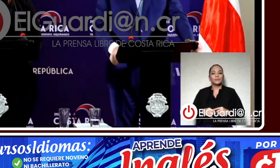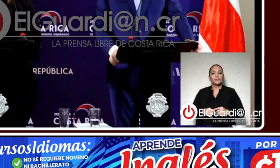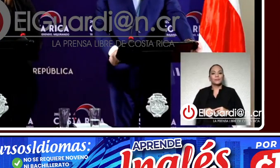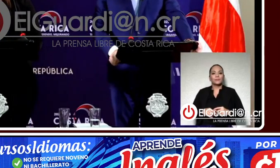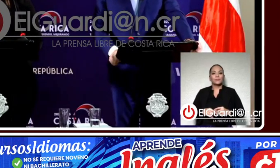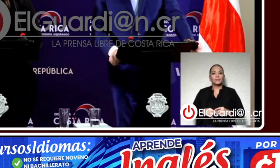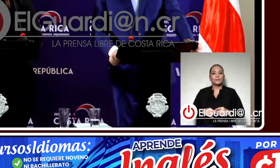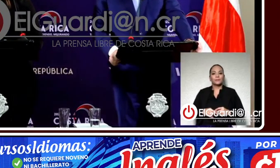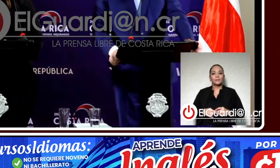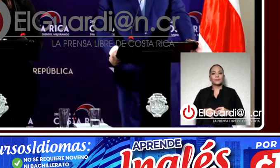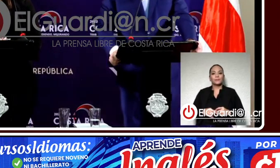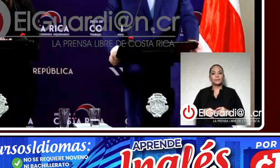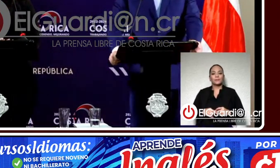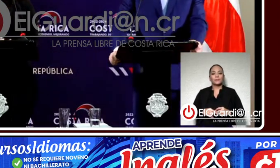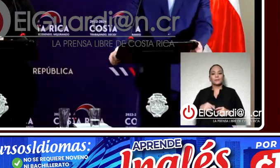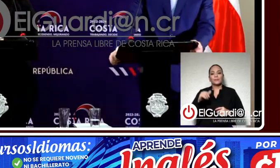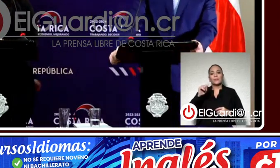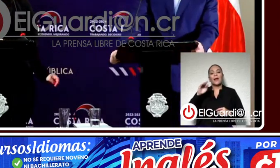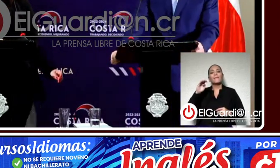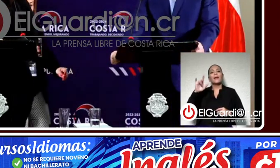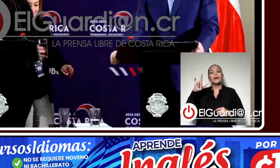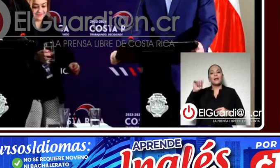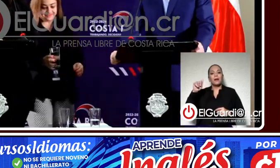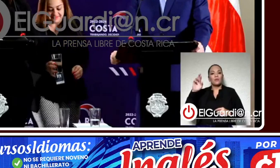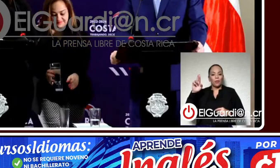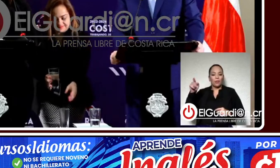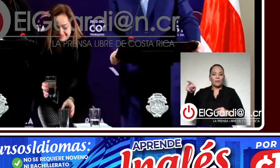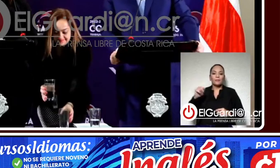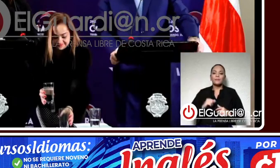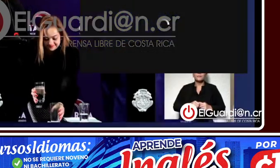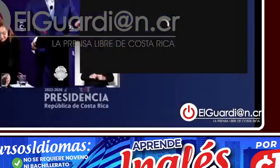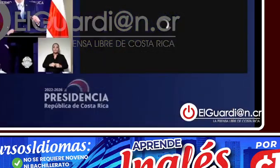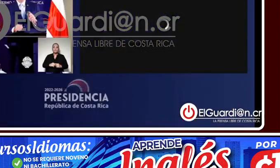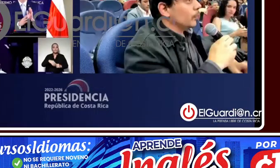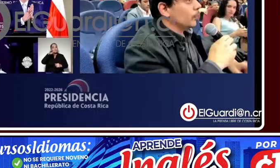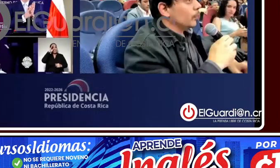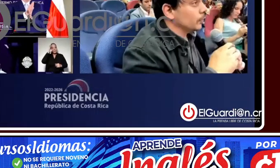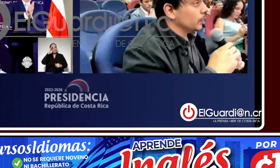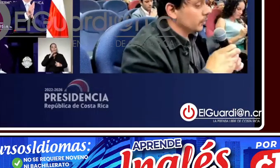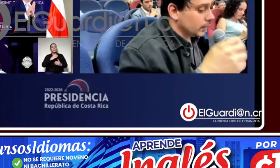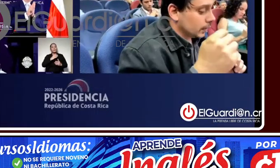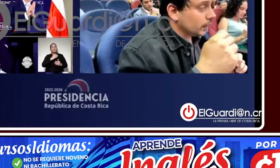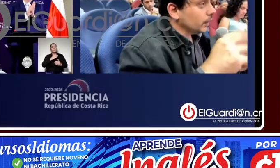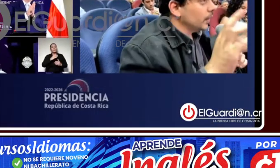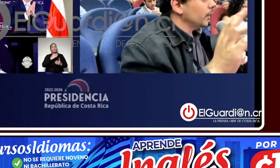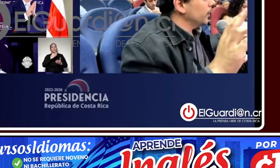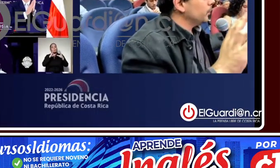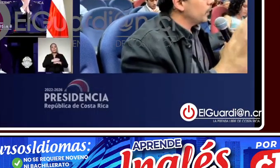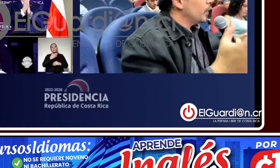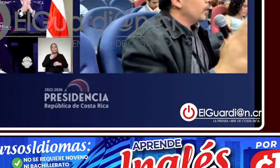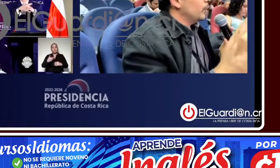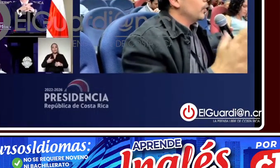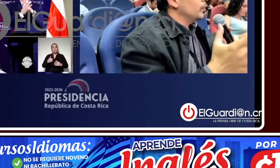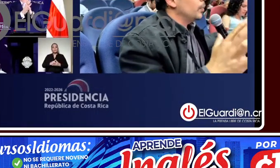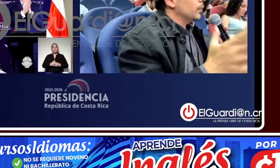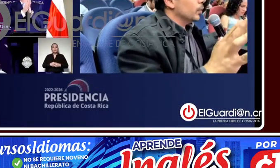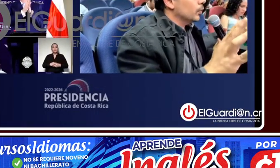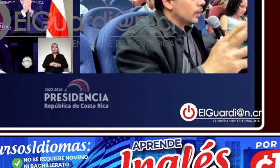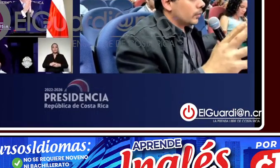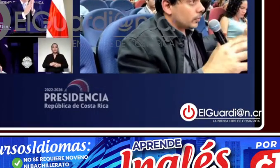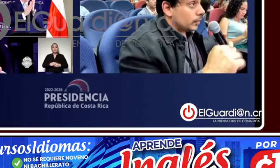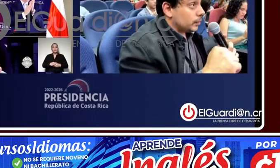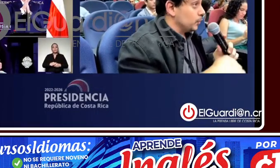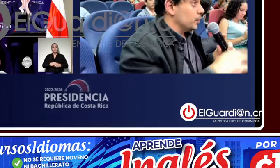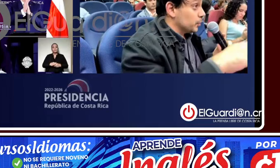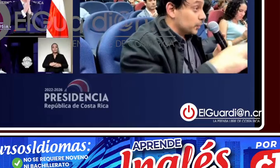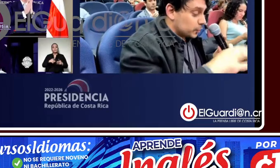favor, de doña Amelia Rueda, identifíquese. Hola, ¿qué tal? Buenas tardes, presidente. Voy a hacer un par de